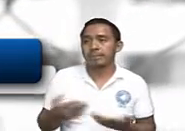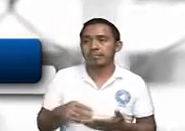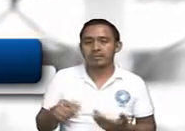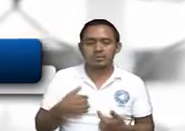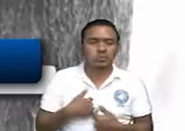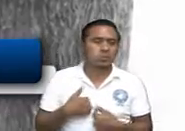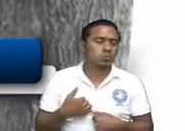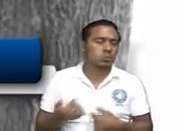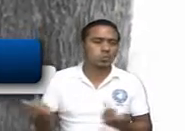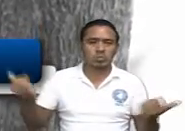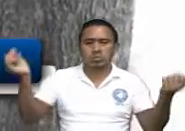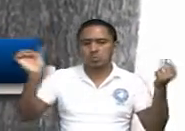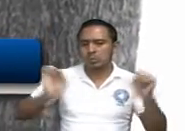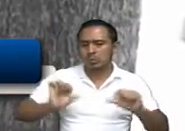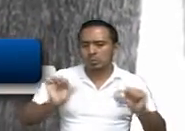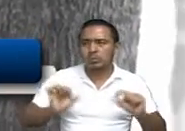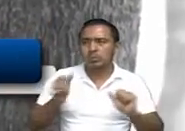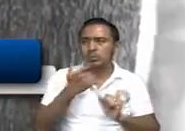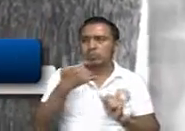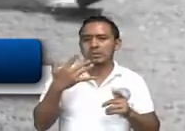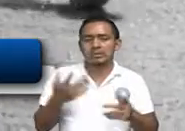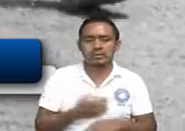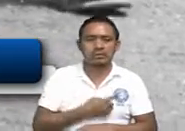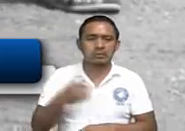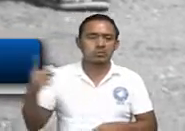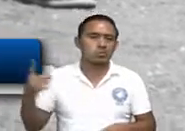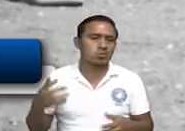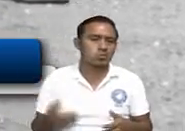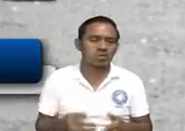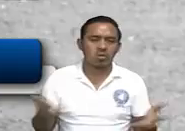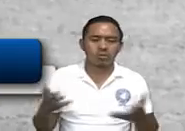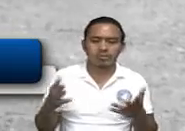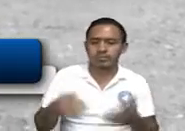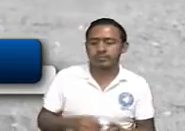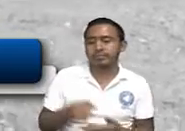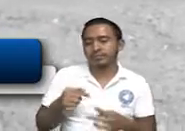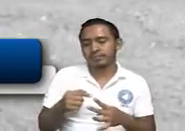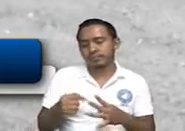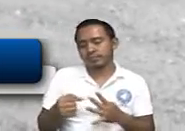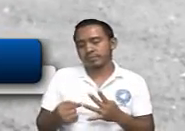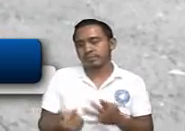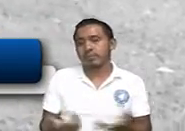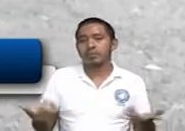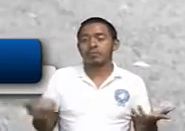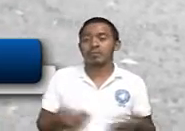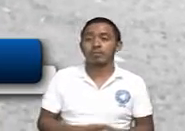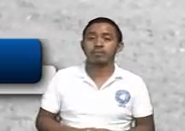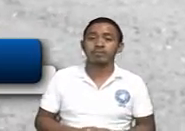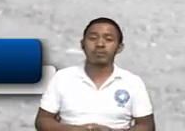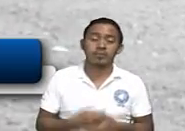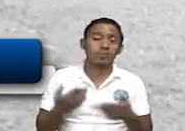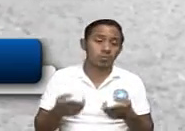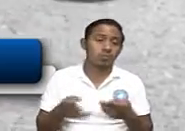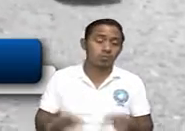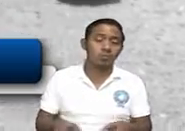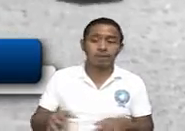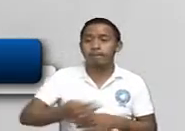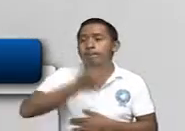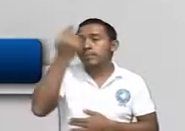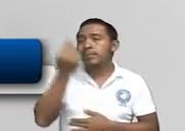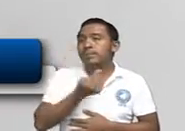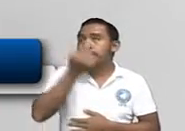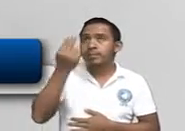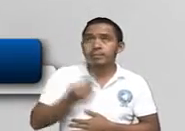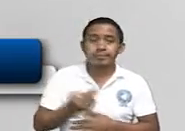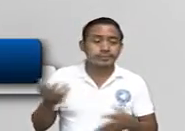para nada. ¿Por qué Dios nos hizo? ¿Cómo nos hizo? ¿Dónde está? Cosas que son, desde el punto de vista humano, preguntas e interrogantes que a veces